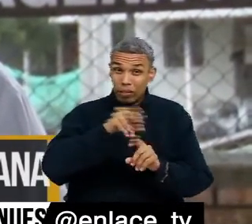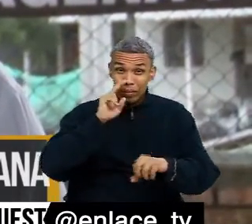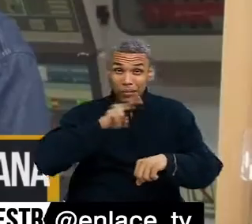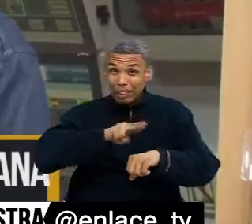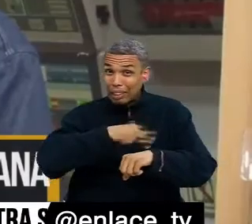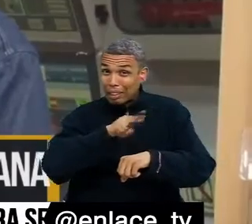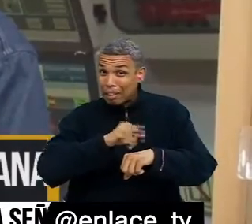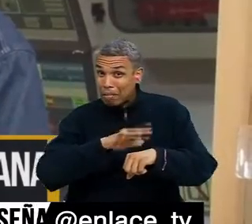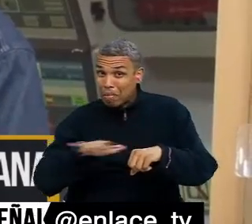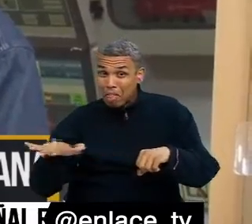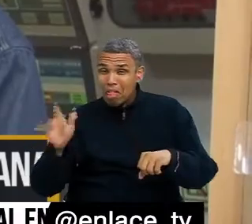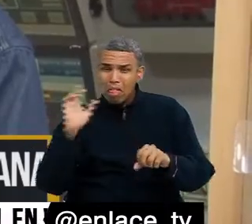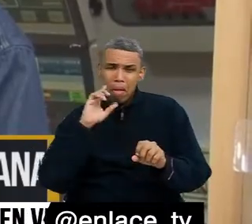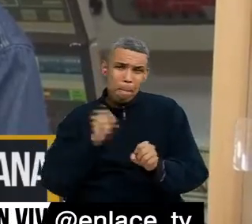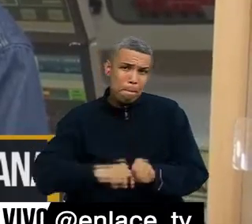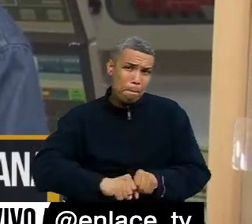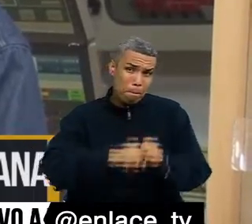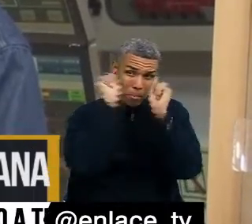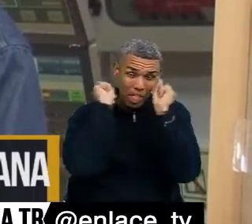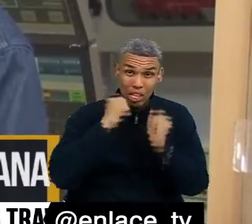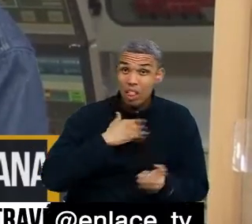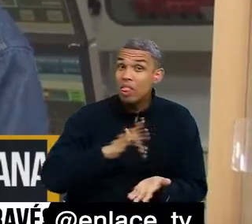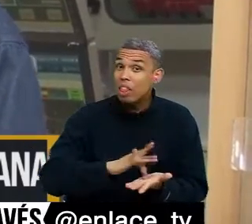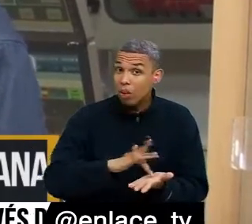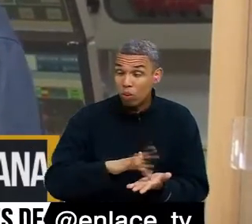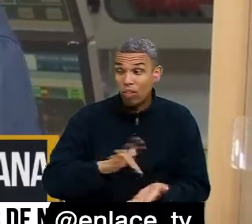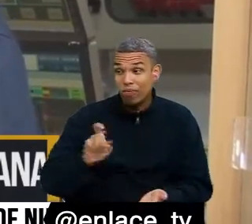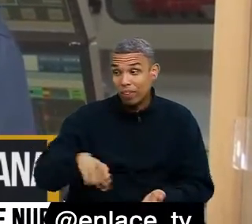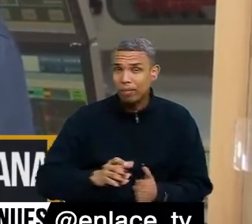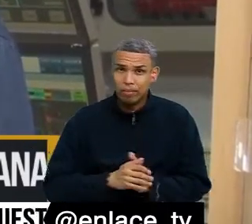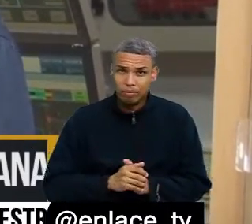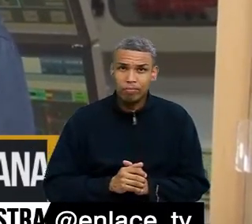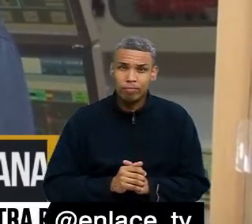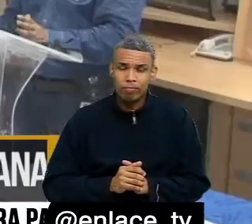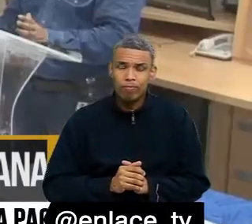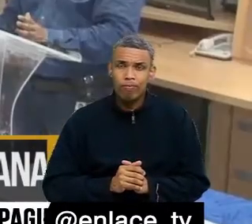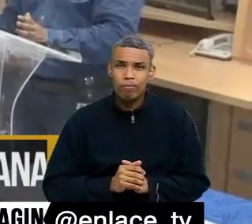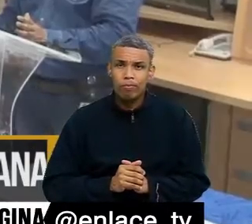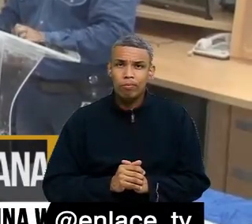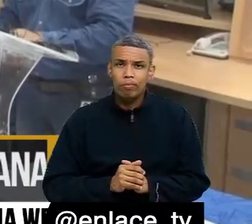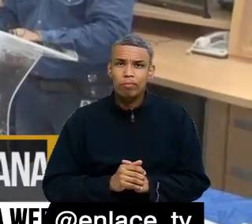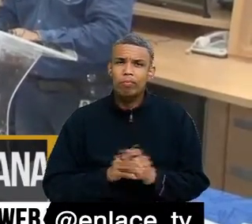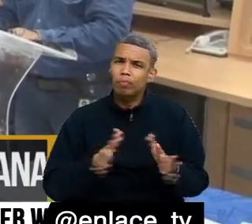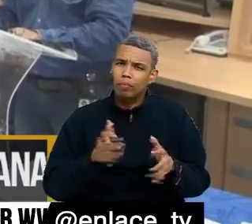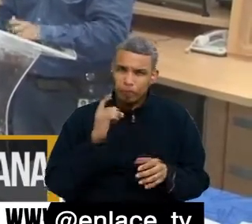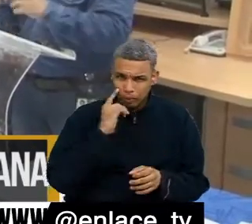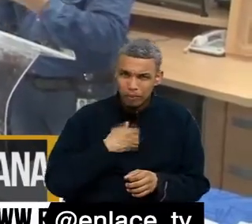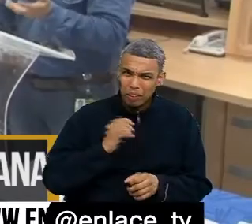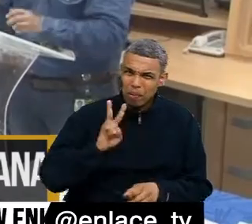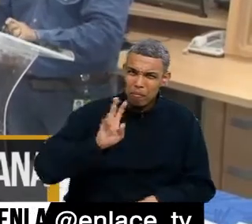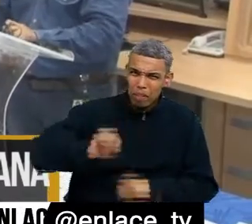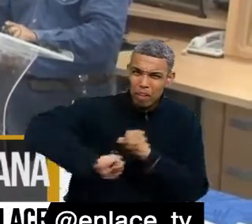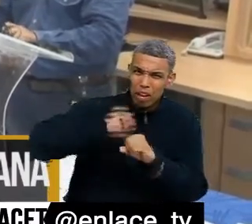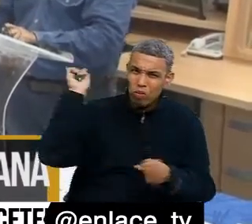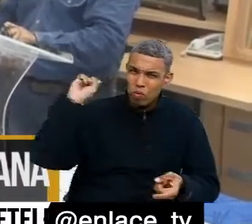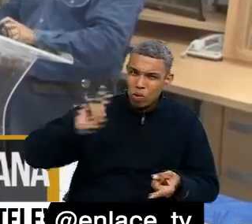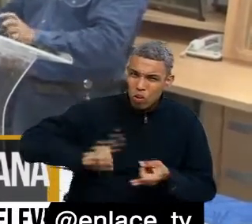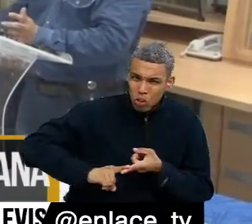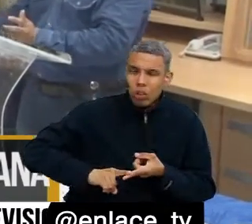diría yo. Ecopetrol resalta el trabajo realizado por Equión Energía a lo largo de más de 2 décadas en el campo Cusiana, que a